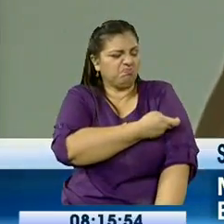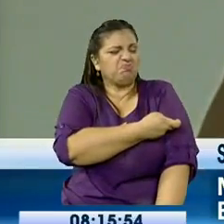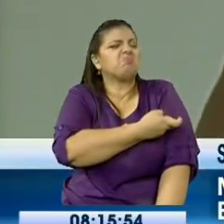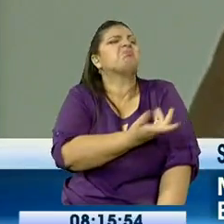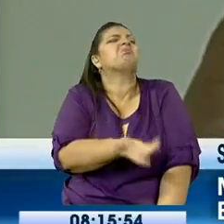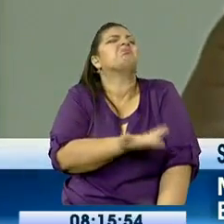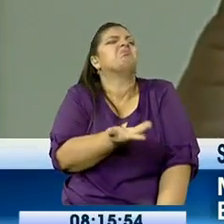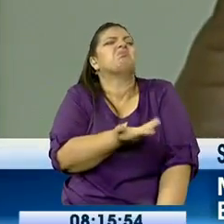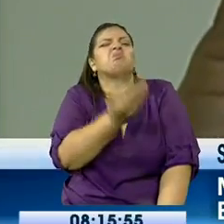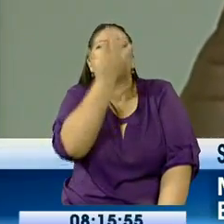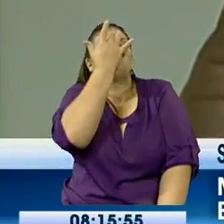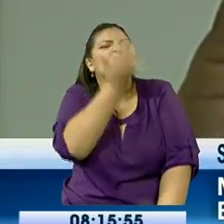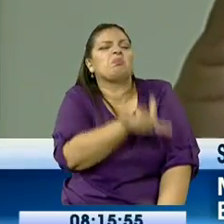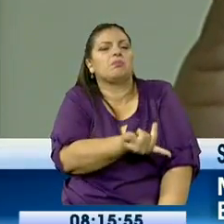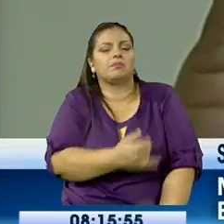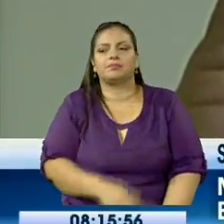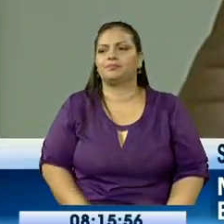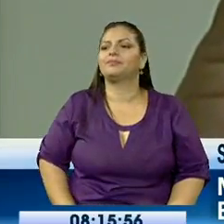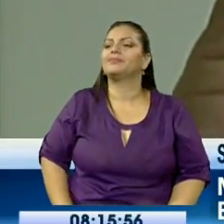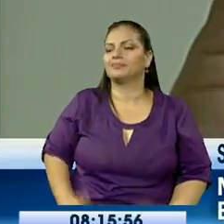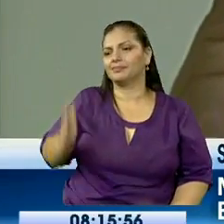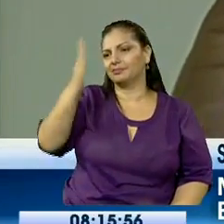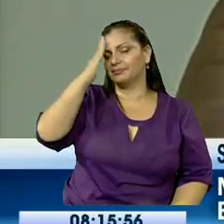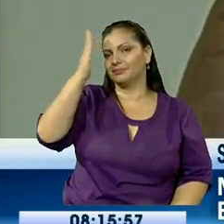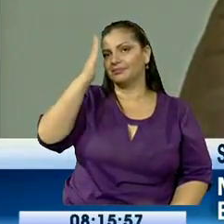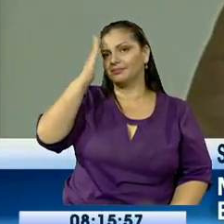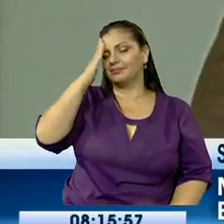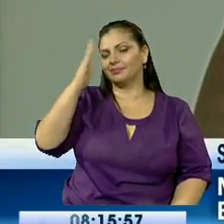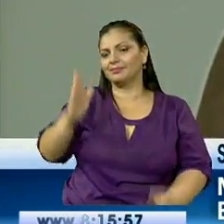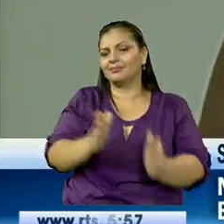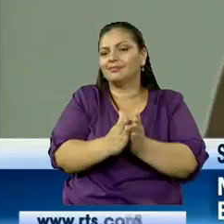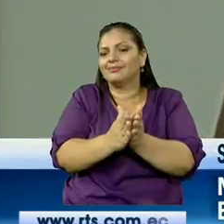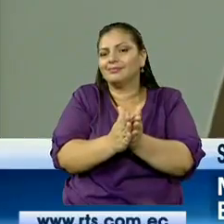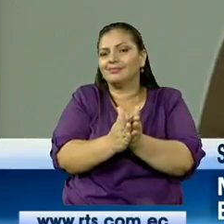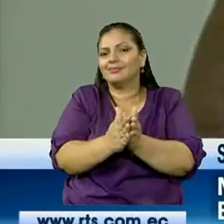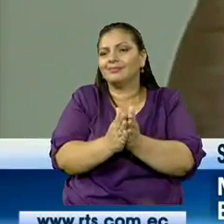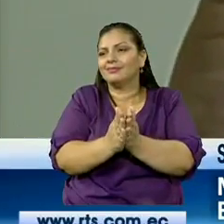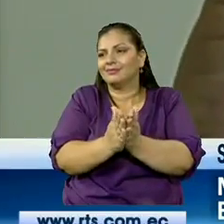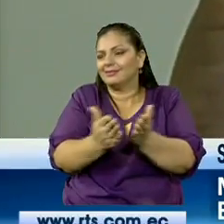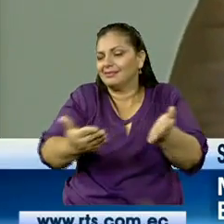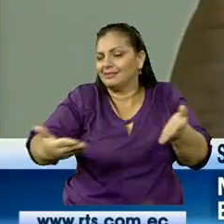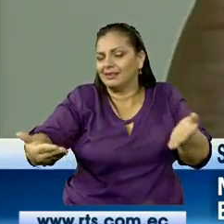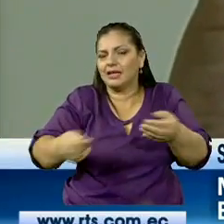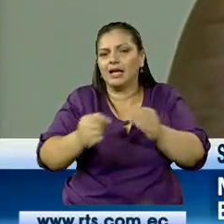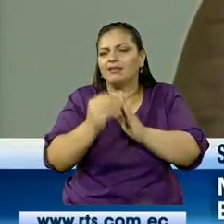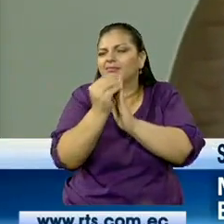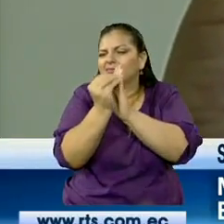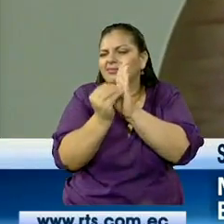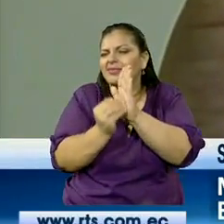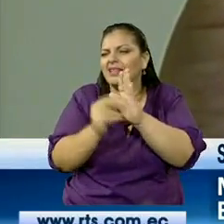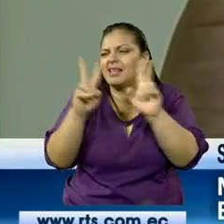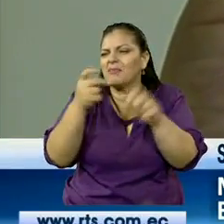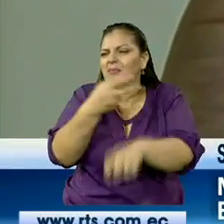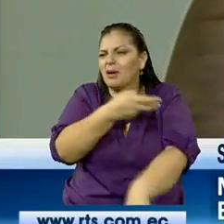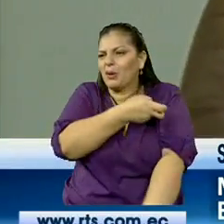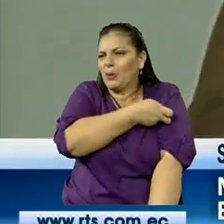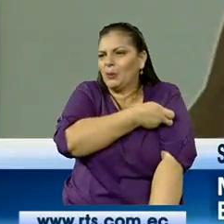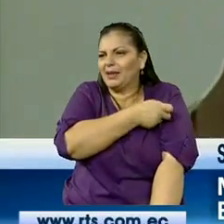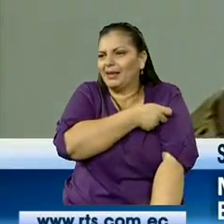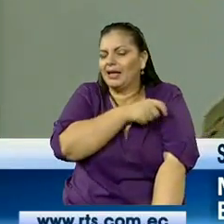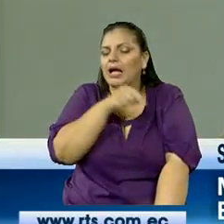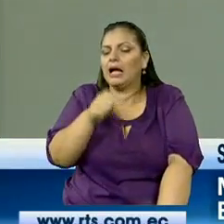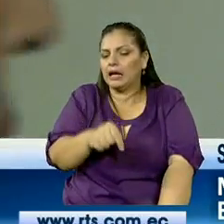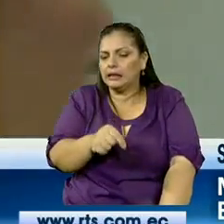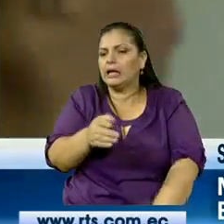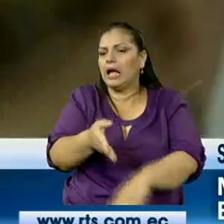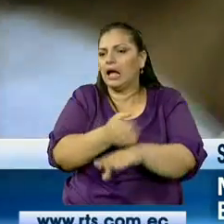esquema que está establecido en el carnet de vacunación de la Ministerio de Salud Pública. ¿Cómo ha visto o qué opina del servicio que ofrece el